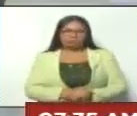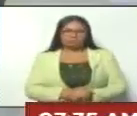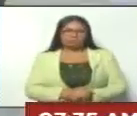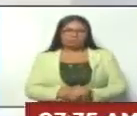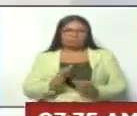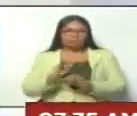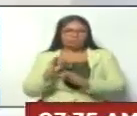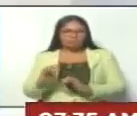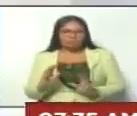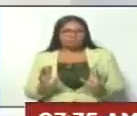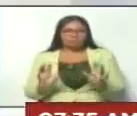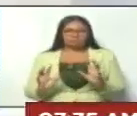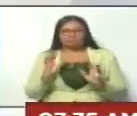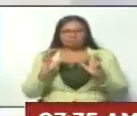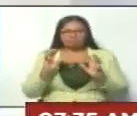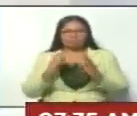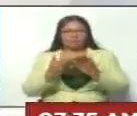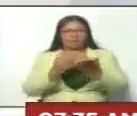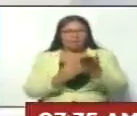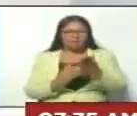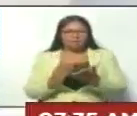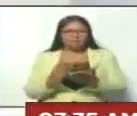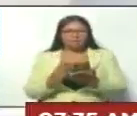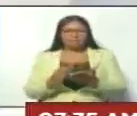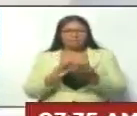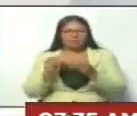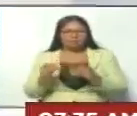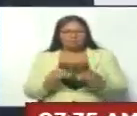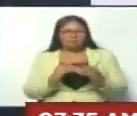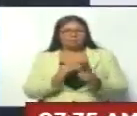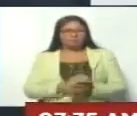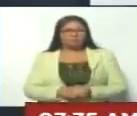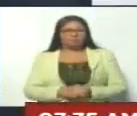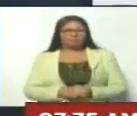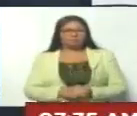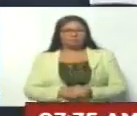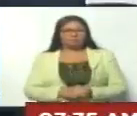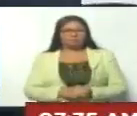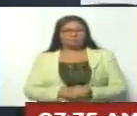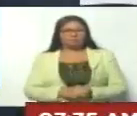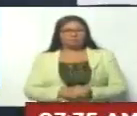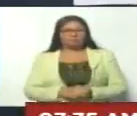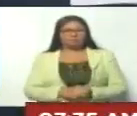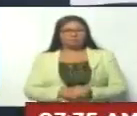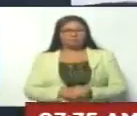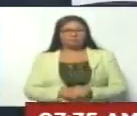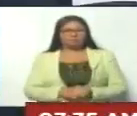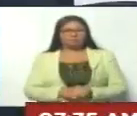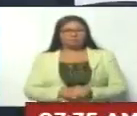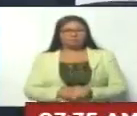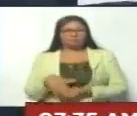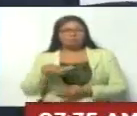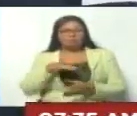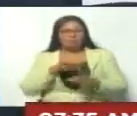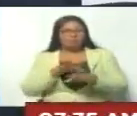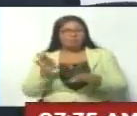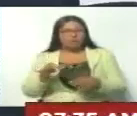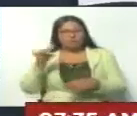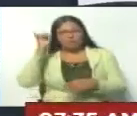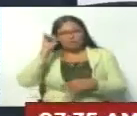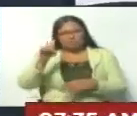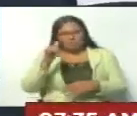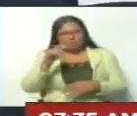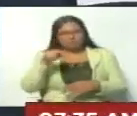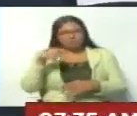al mismo estrés que estuvo sometida antes de ser sometida a la restauración. Sí. En todo caso, ¿reposaría o estaría allí en el estado de Yaracuy?